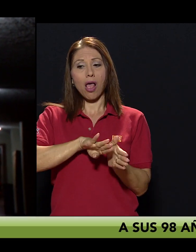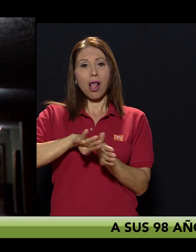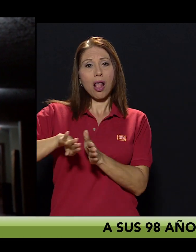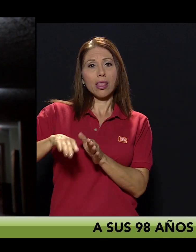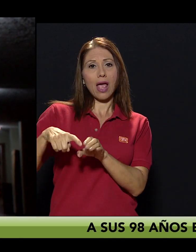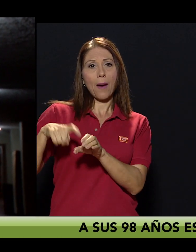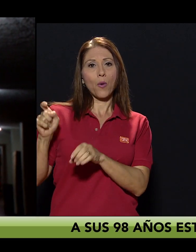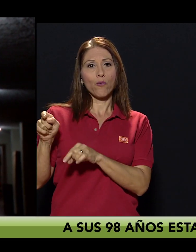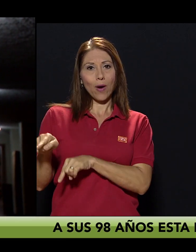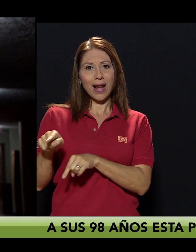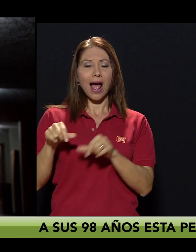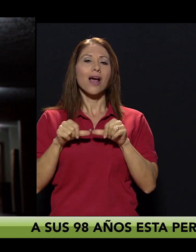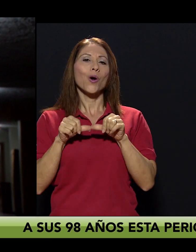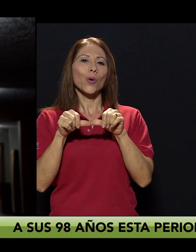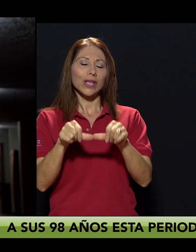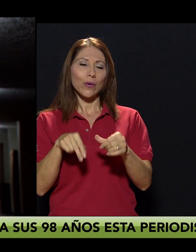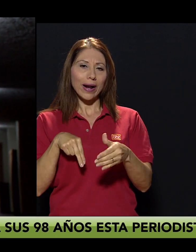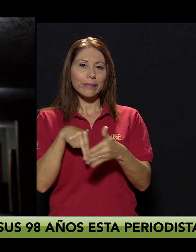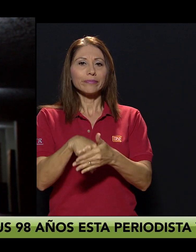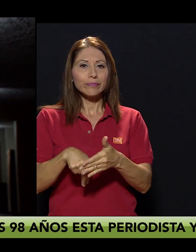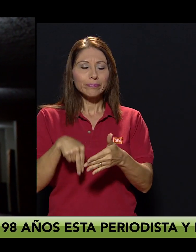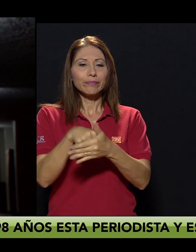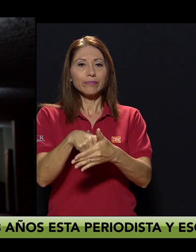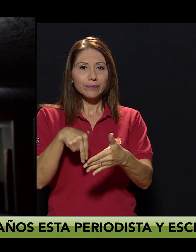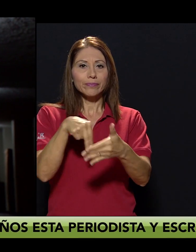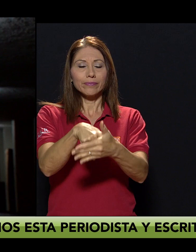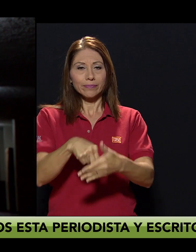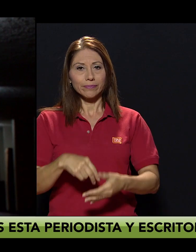Que deja por fuera A la mitad De su población